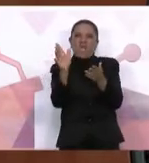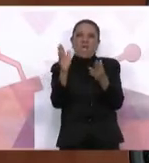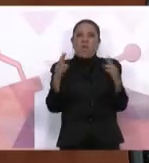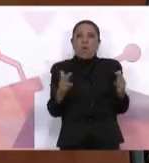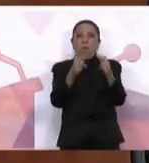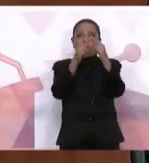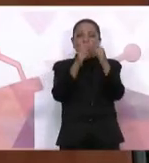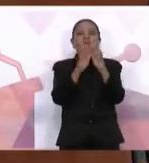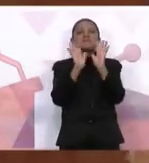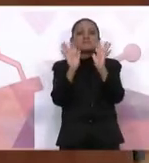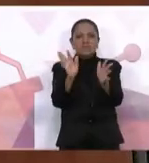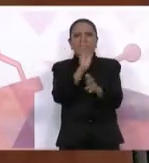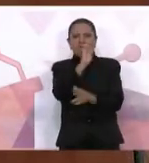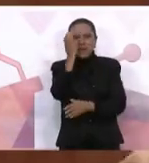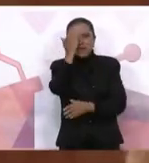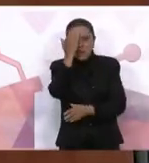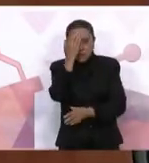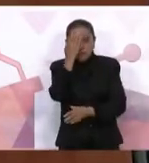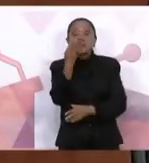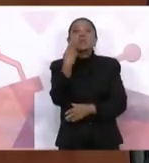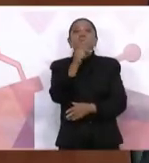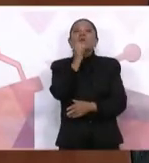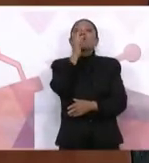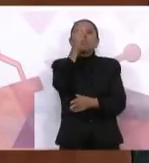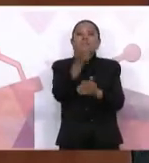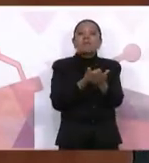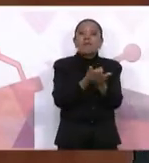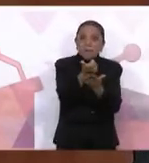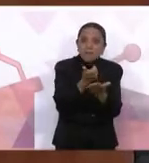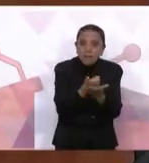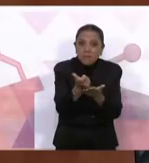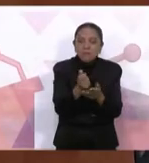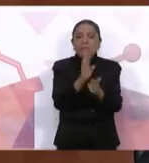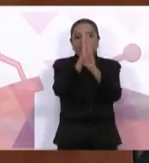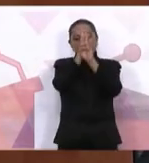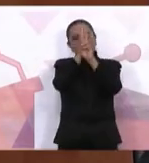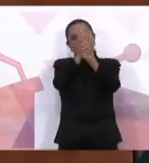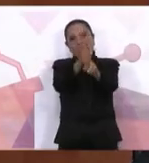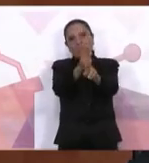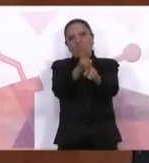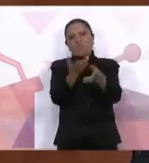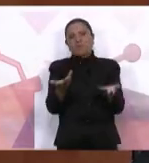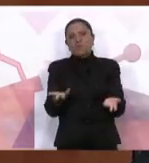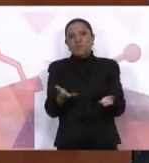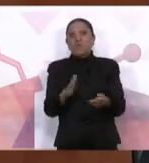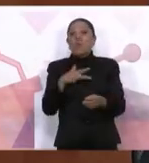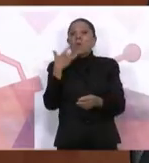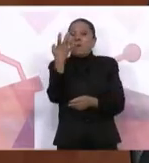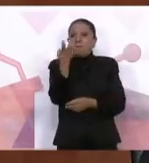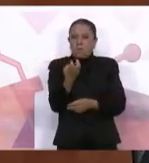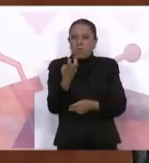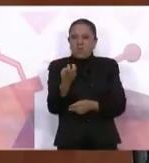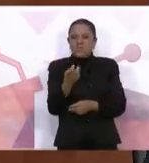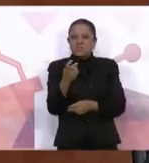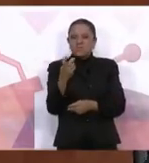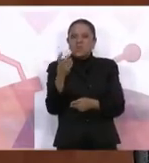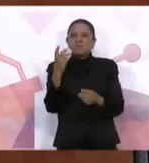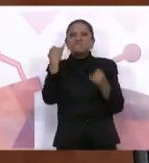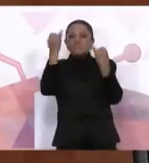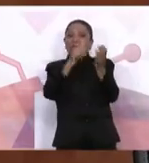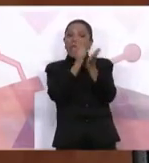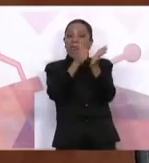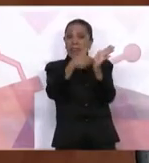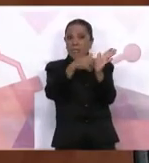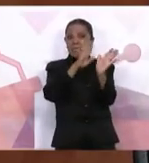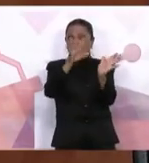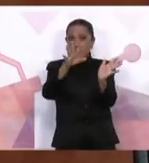reconocido sino también remunerado y respetado en ese sentido esos criterios que la ley ya establece perdón que